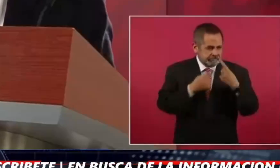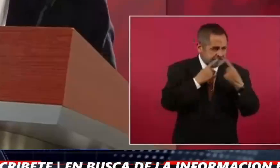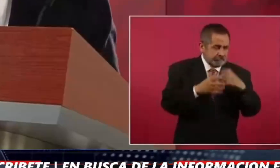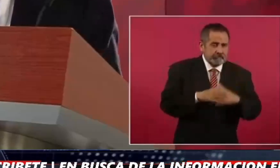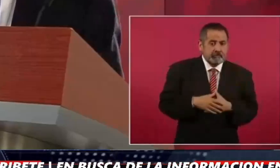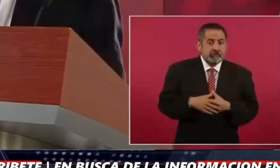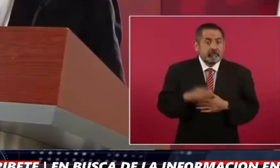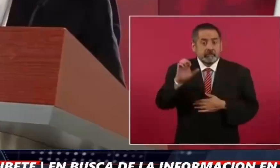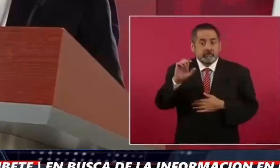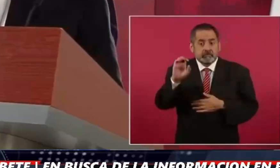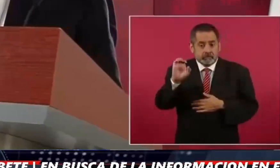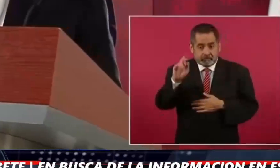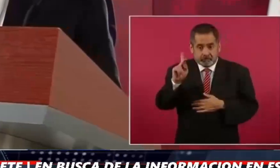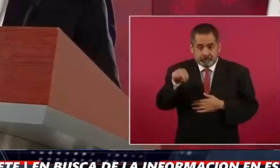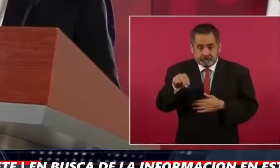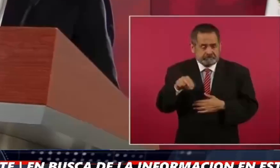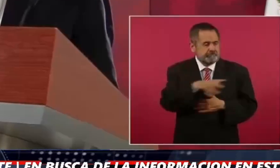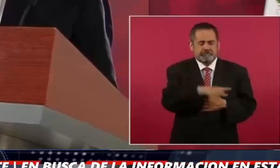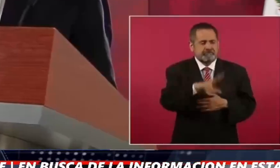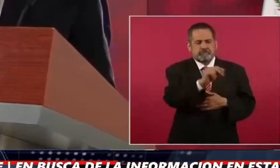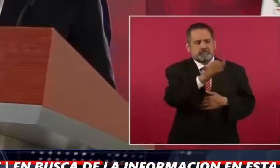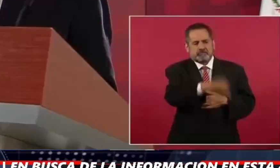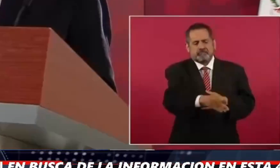Y no aceptó